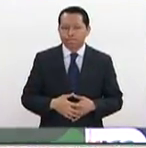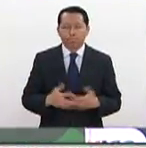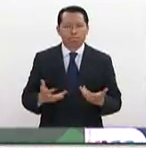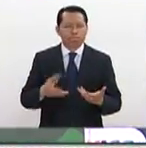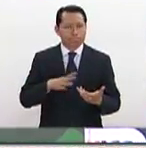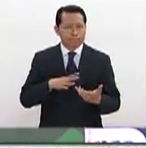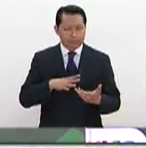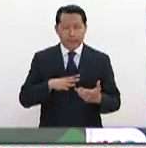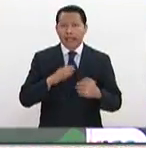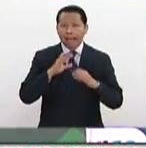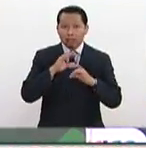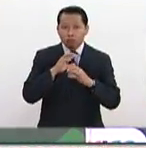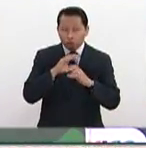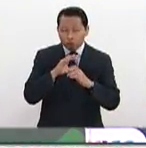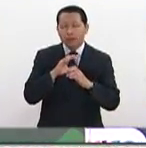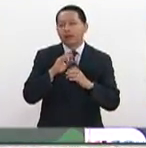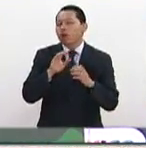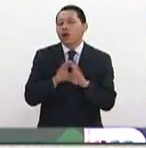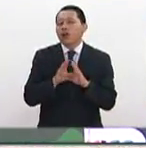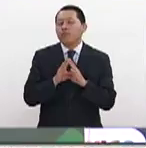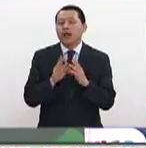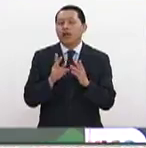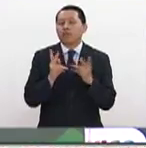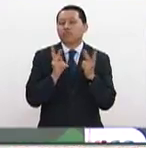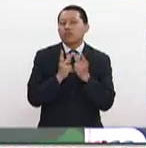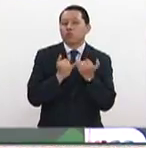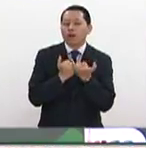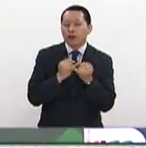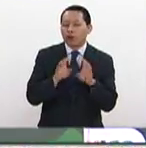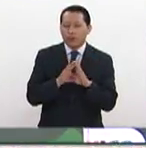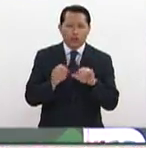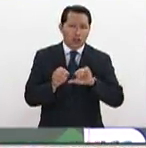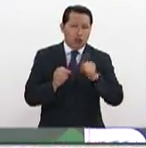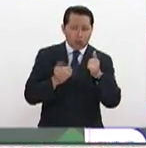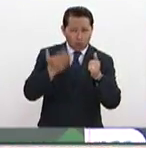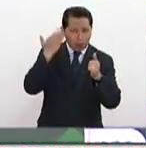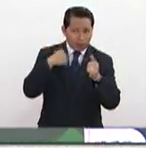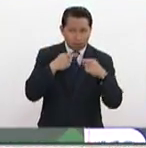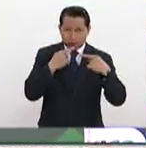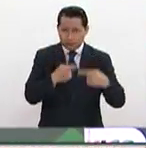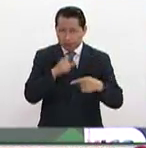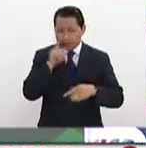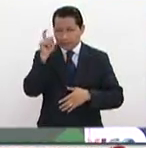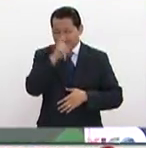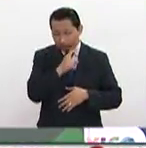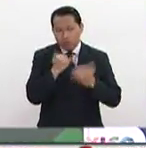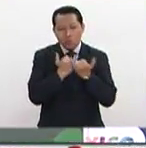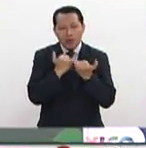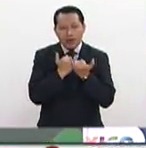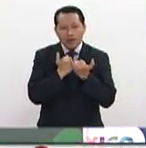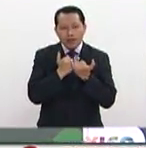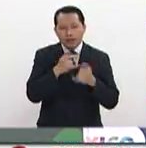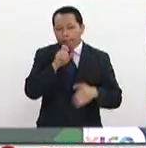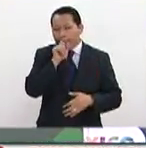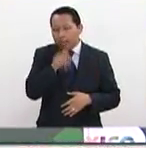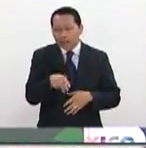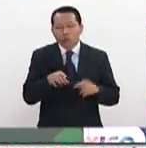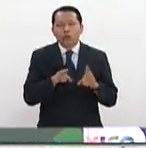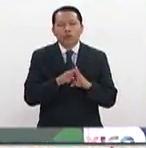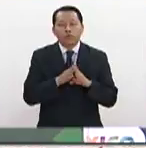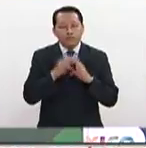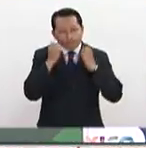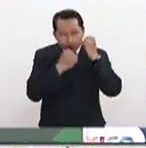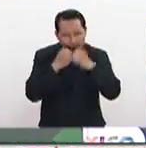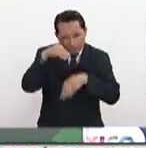los escoceses muy parecido a otros retos que hemos tenido y sobre todo lo